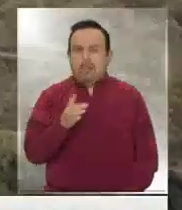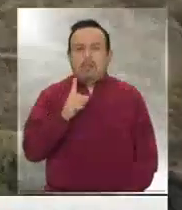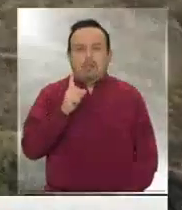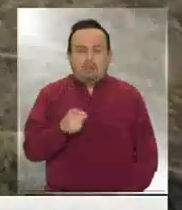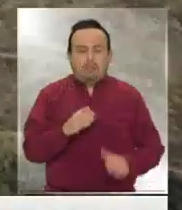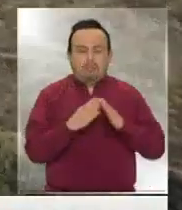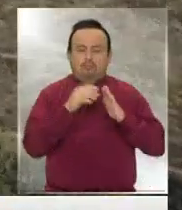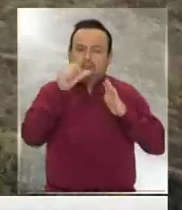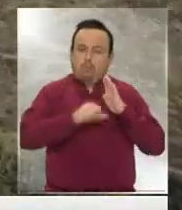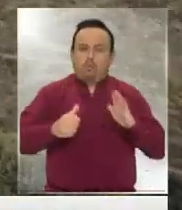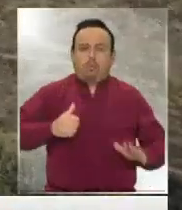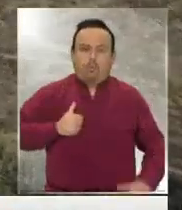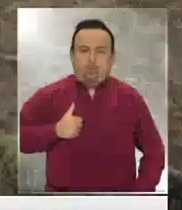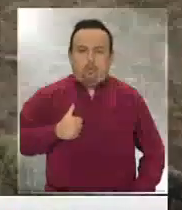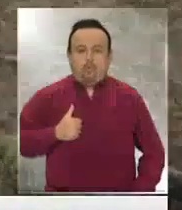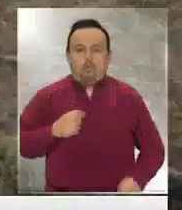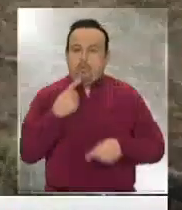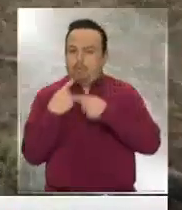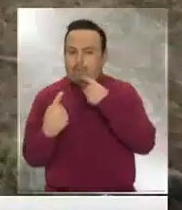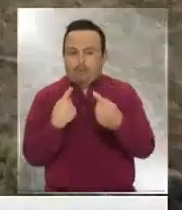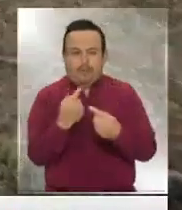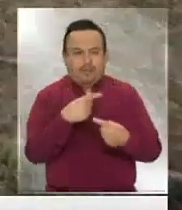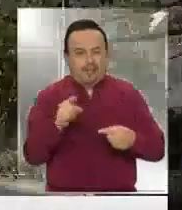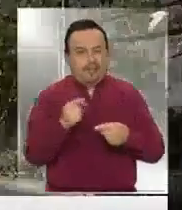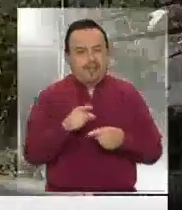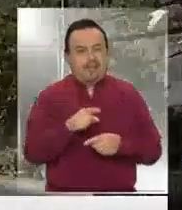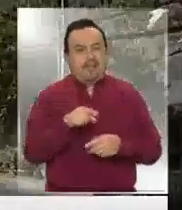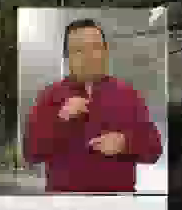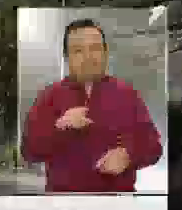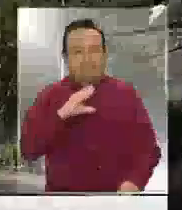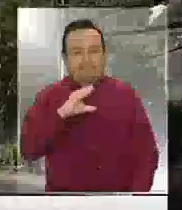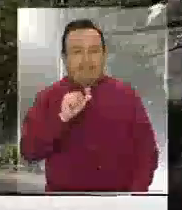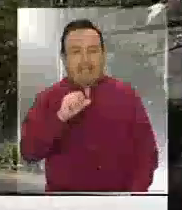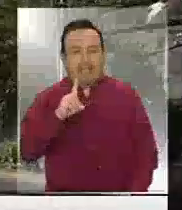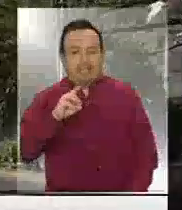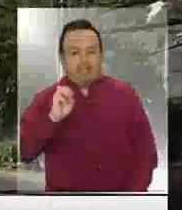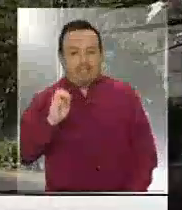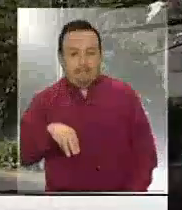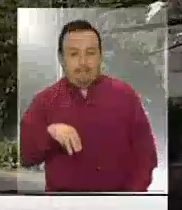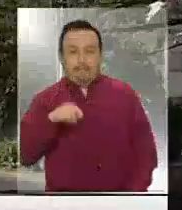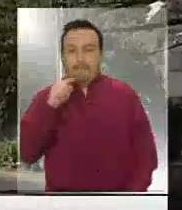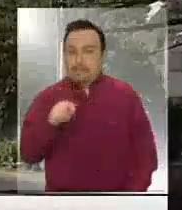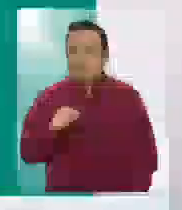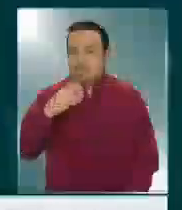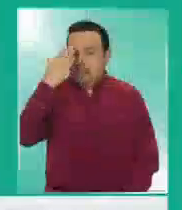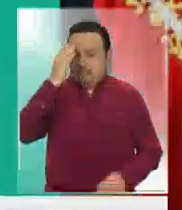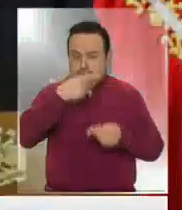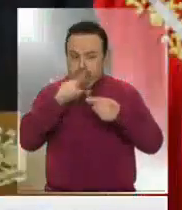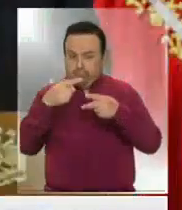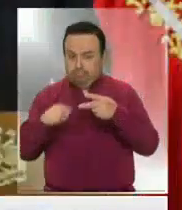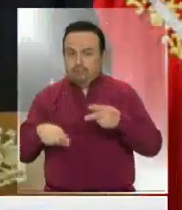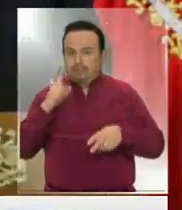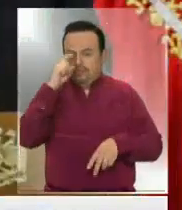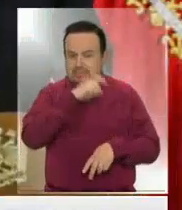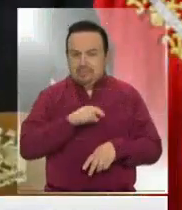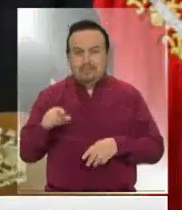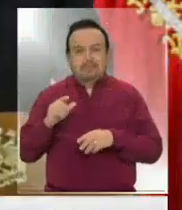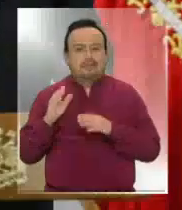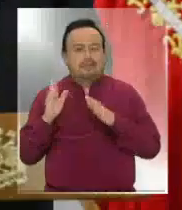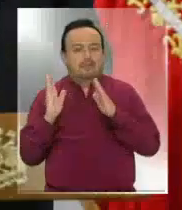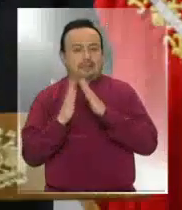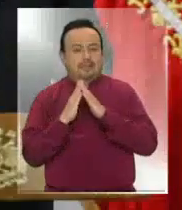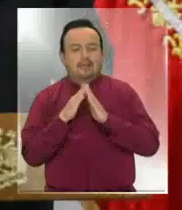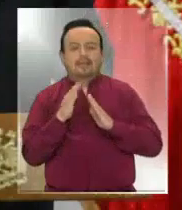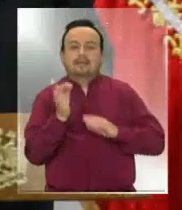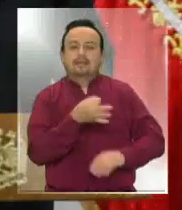cumpliendo cuarentena según la encuesta Plaza Pública Cadem. Días intensos para el país que han repercutido en la moneda. Tras